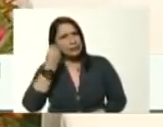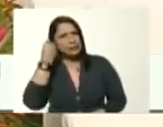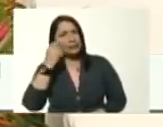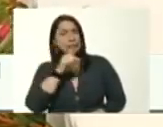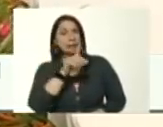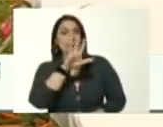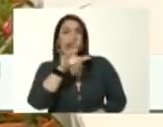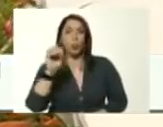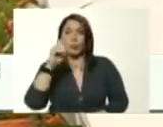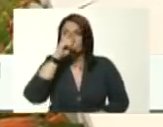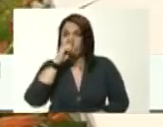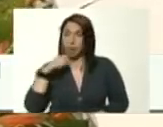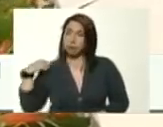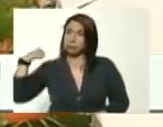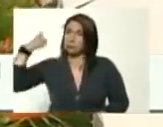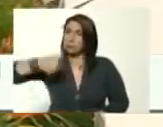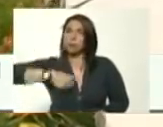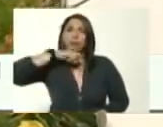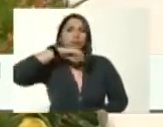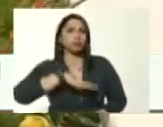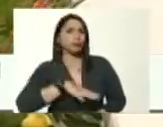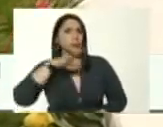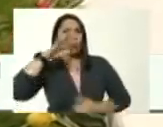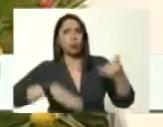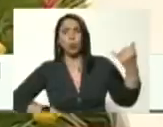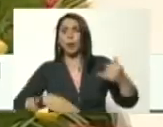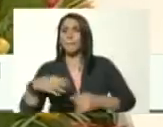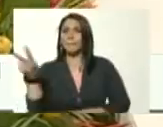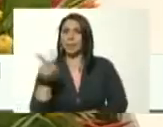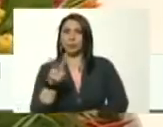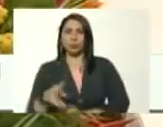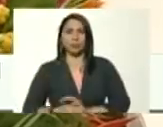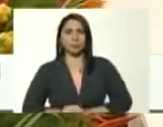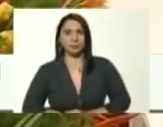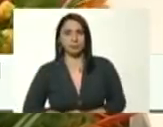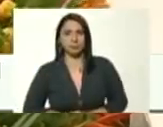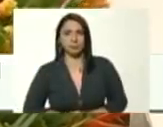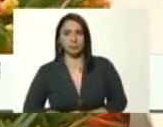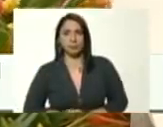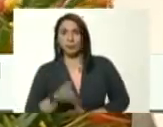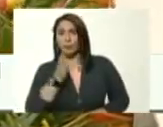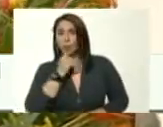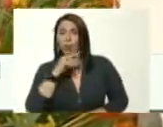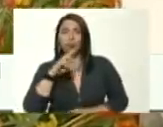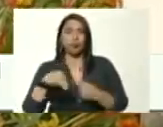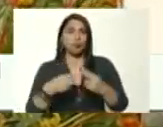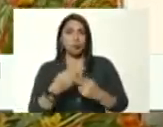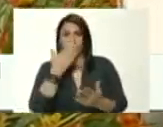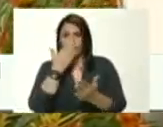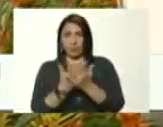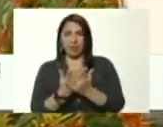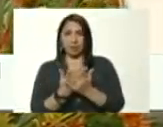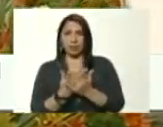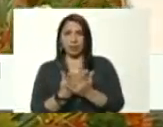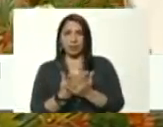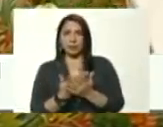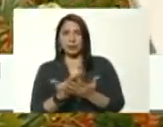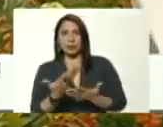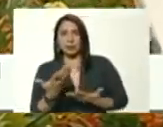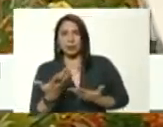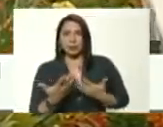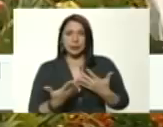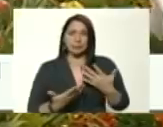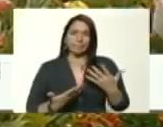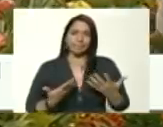de historia última de venezuela no habíamos estado frente a una situación tan grave